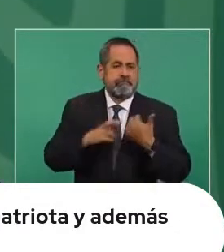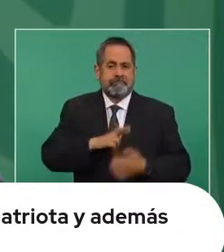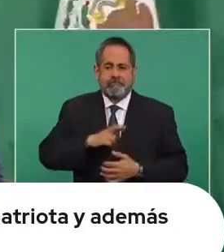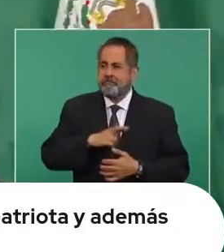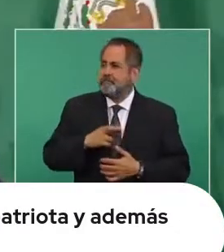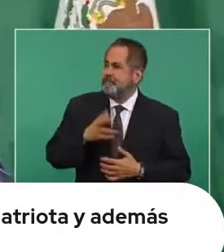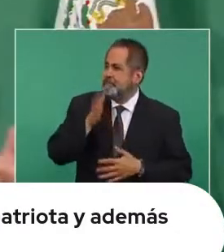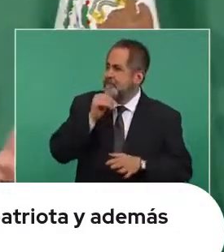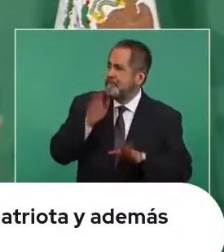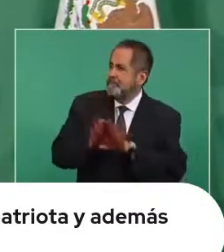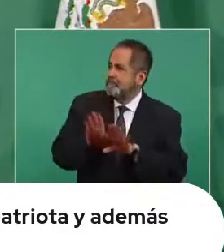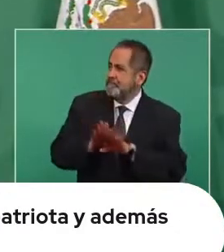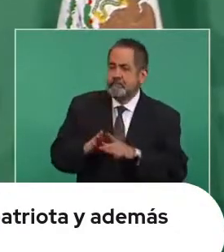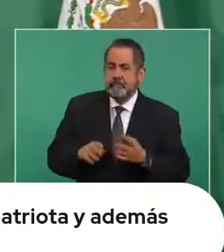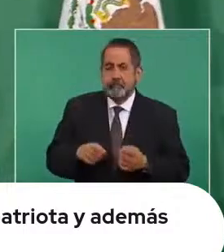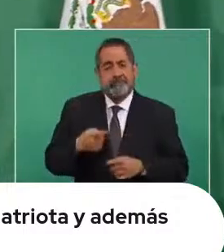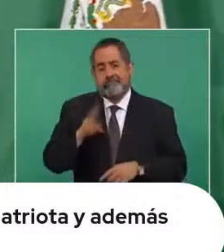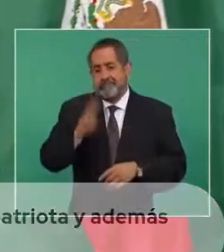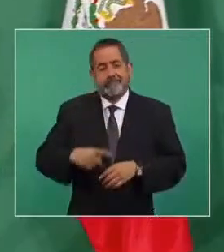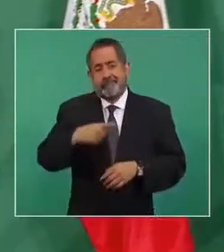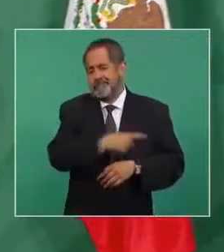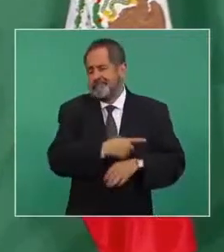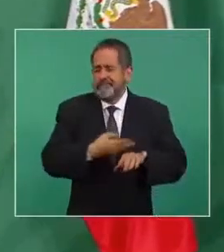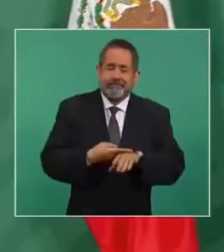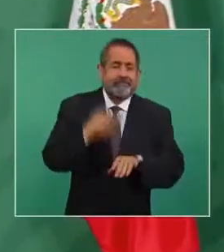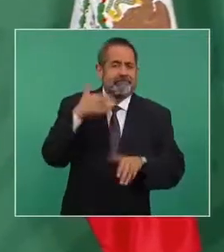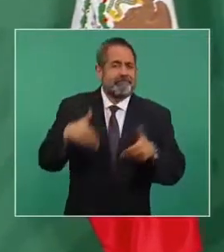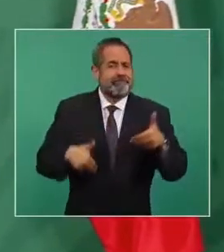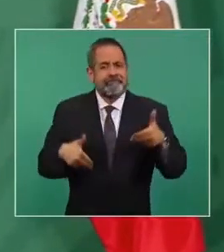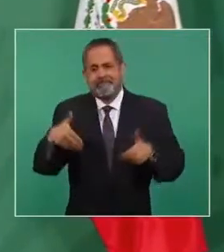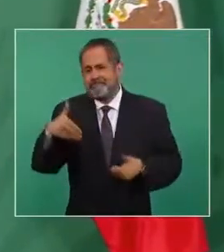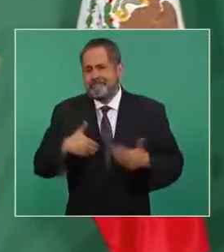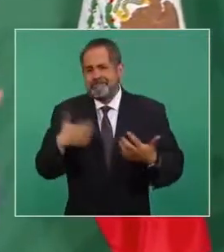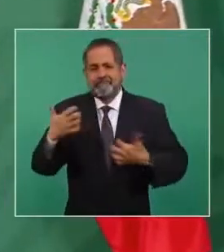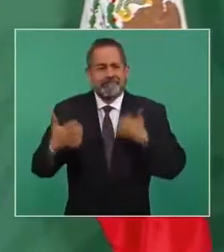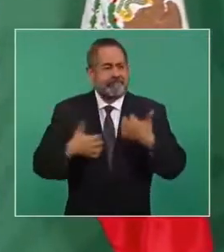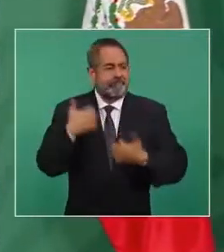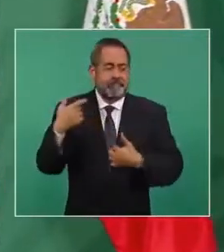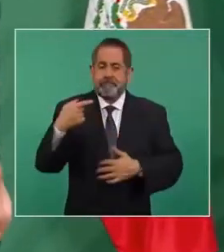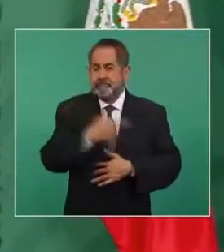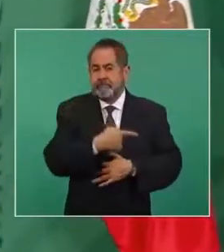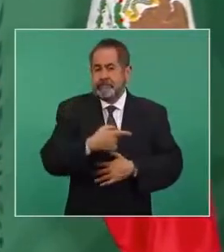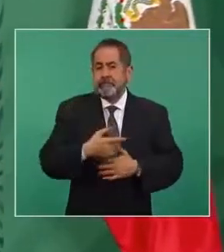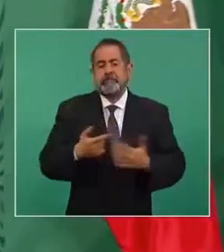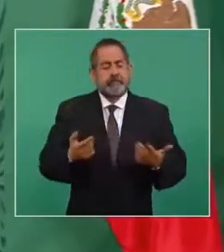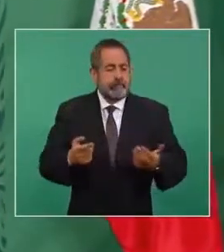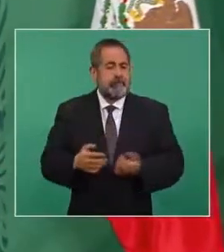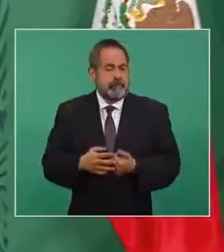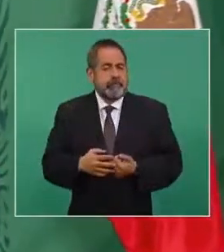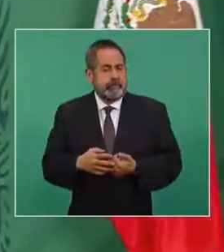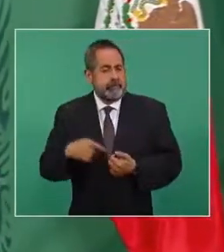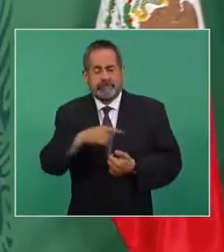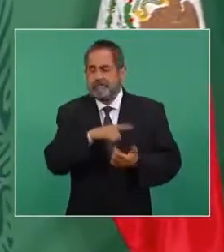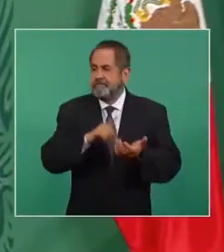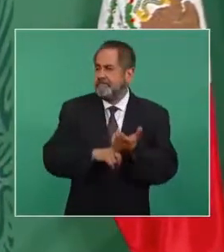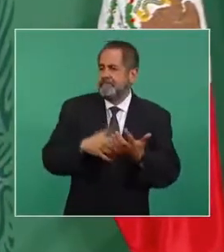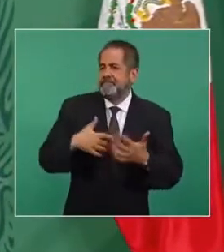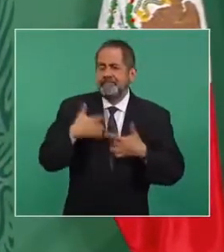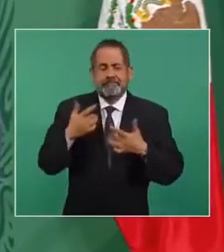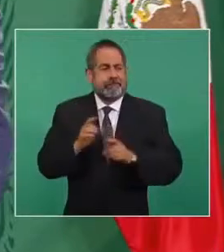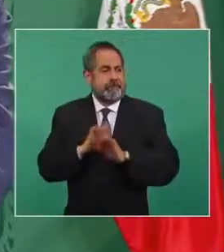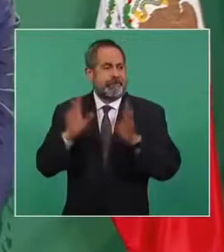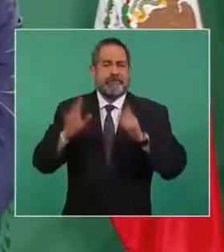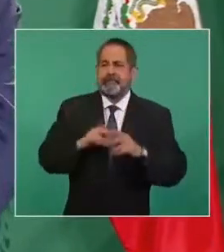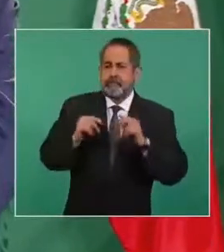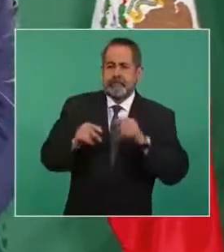Están muy molestos y todo les inconforma,